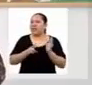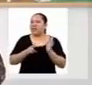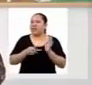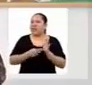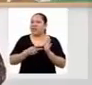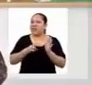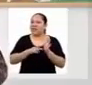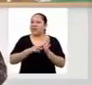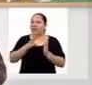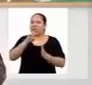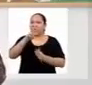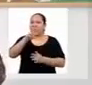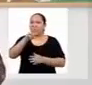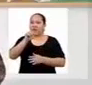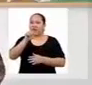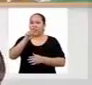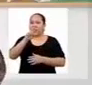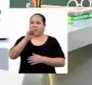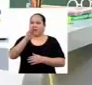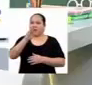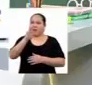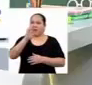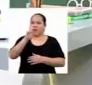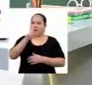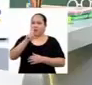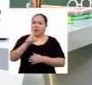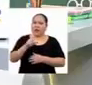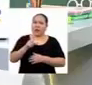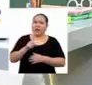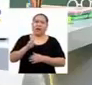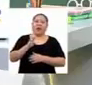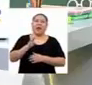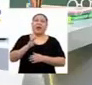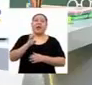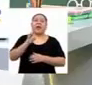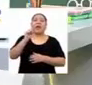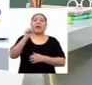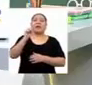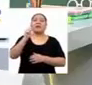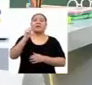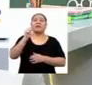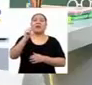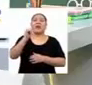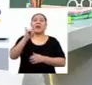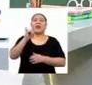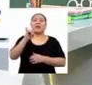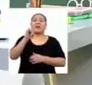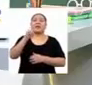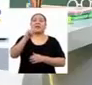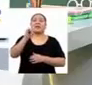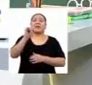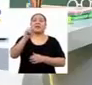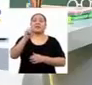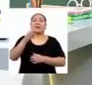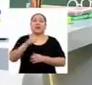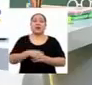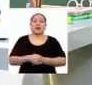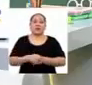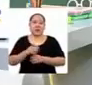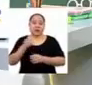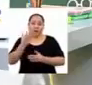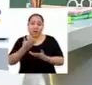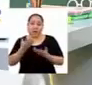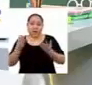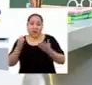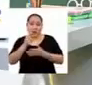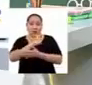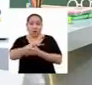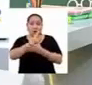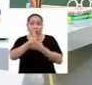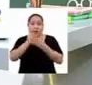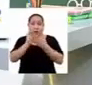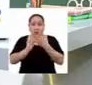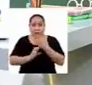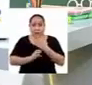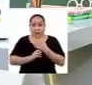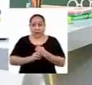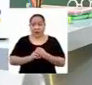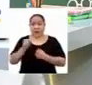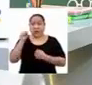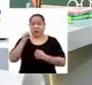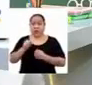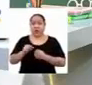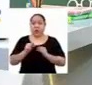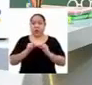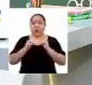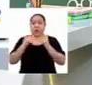variable estadística? ¿Recuerdas? Claro que sí, es la propiedad, característica o cualidad de